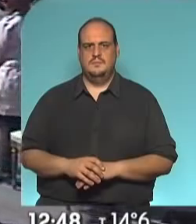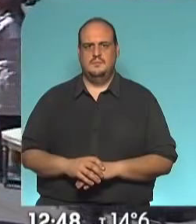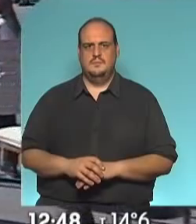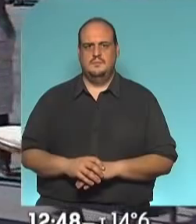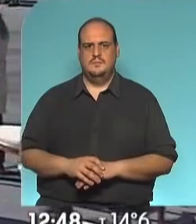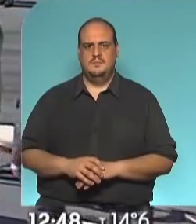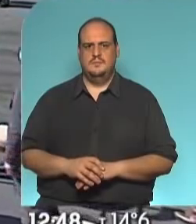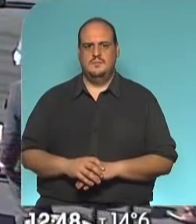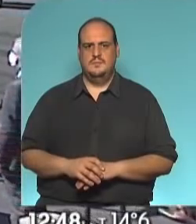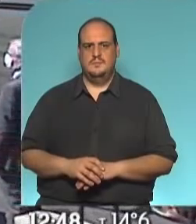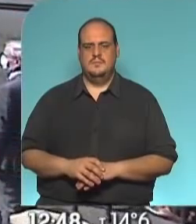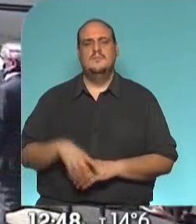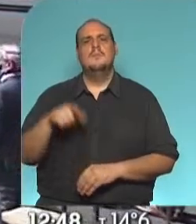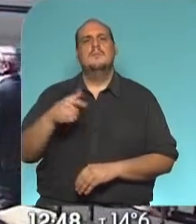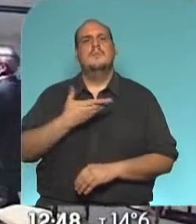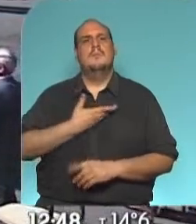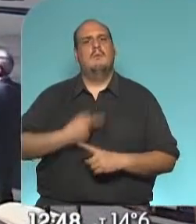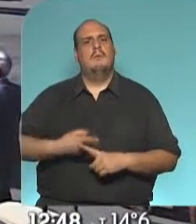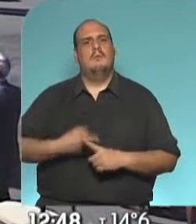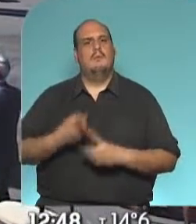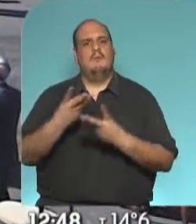Señor presidente, la ceremonia ha finalizado.